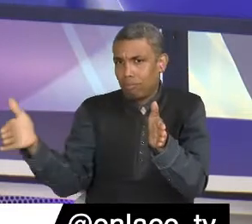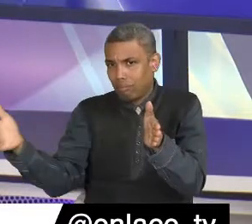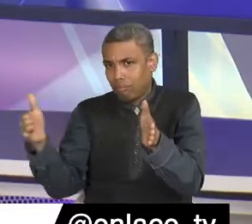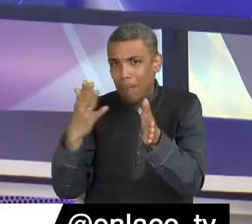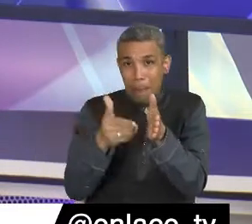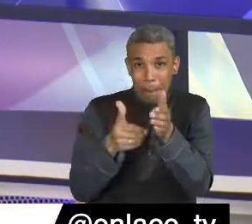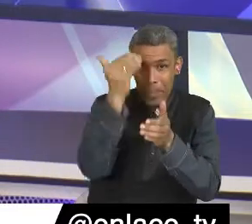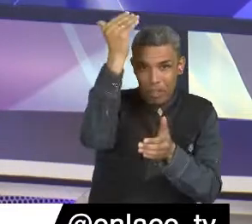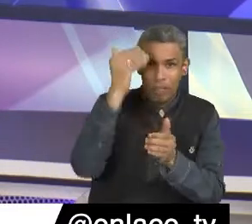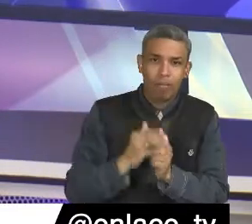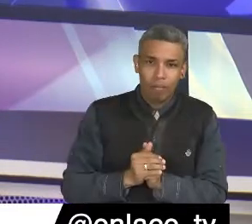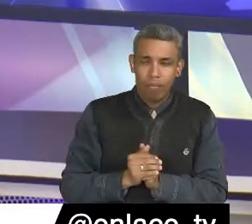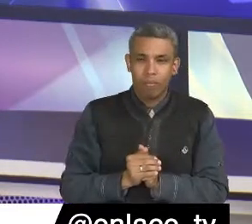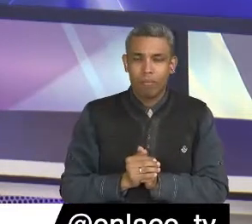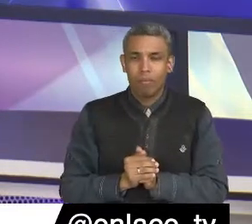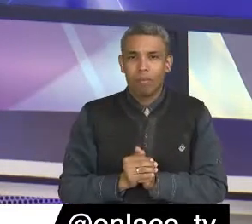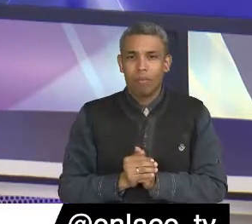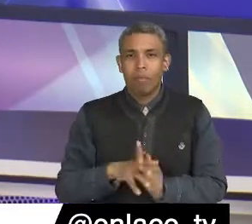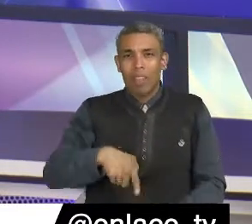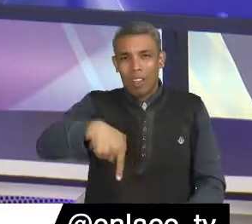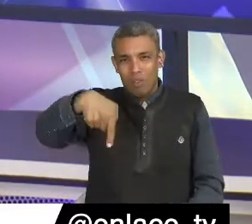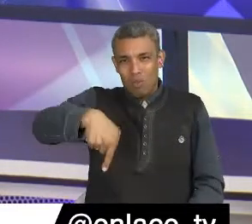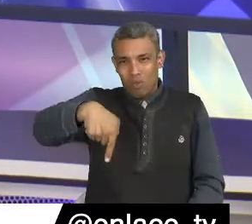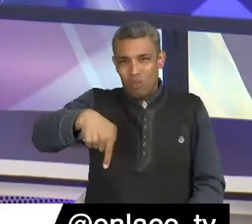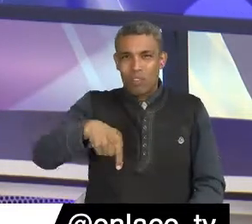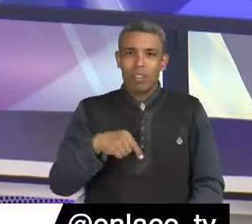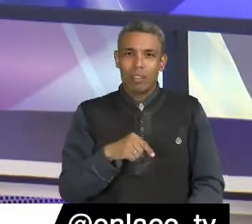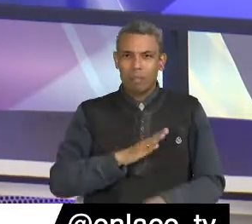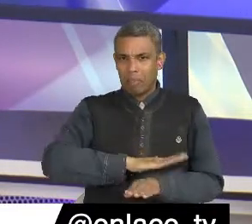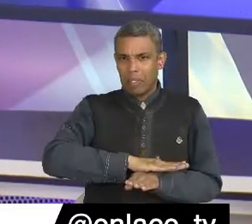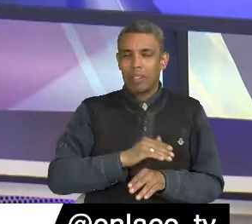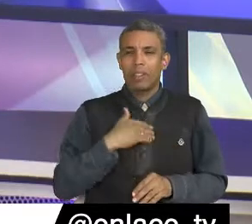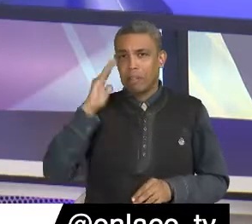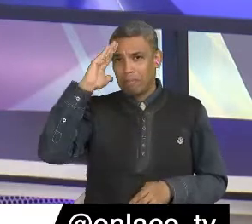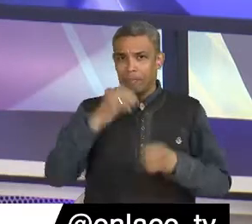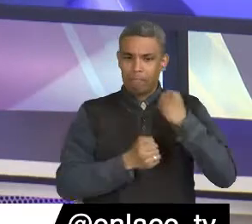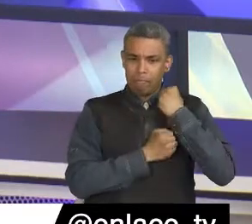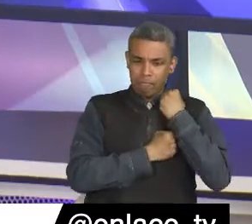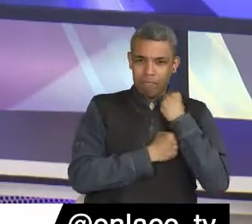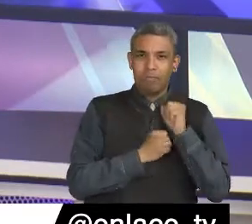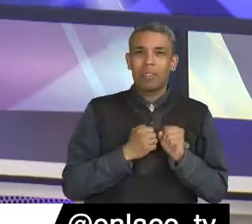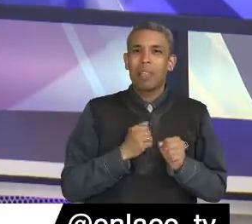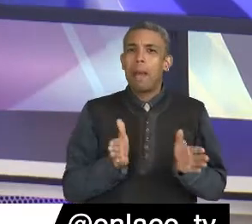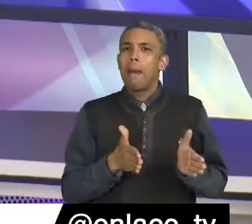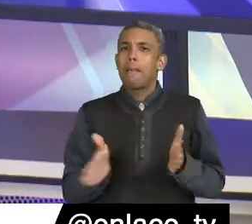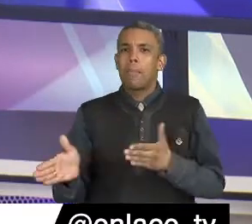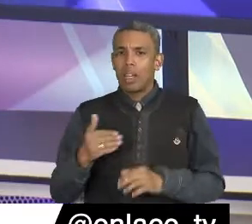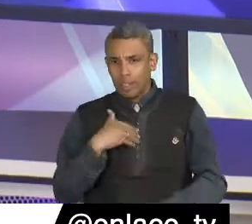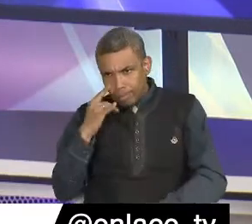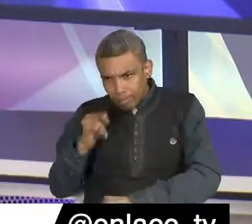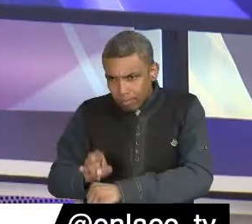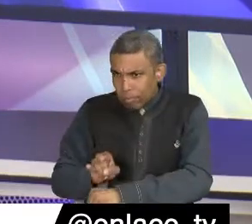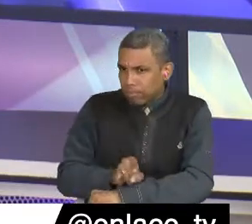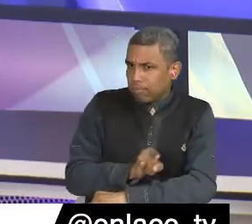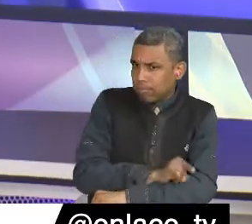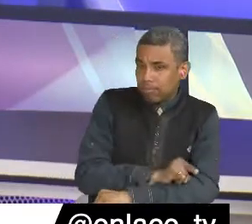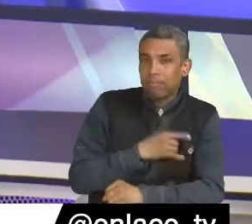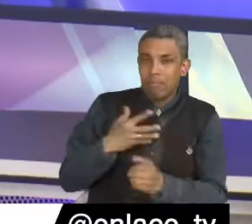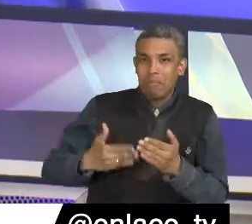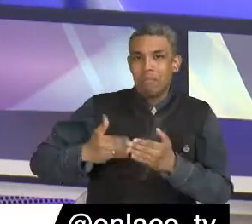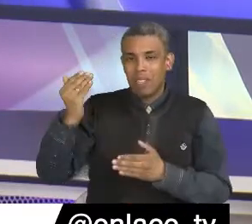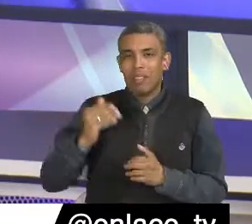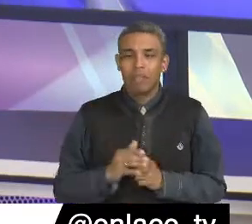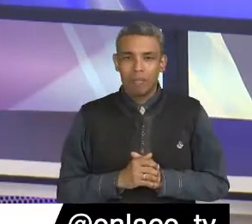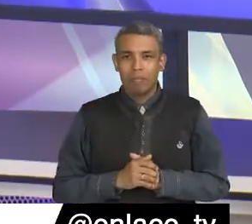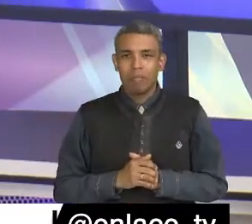tarde, el Ejército Nacional hizo el lanzamiento del plan de seguridad para esta Semana Mayor. Zulay Ucros estuvo durante el desarrollo de